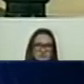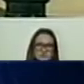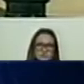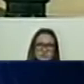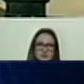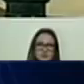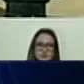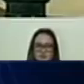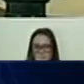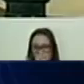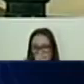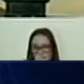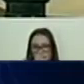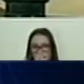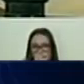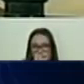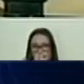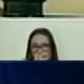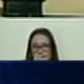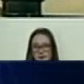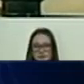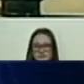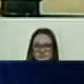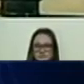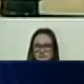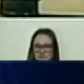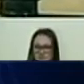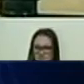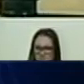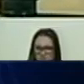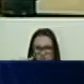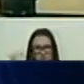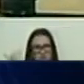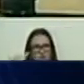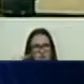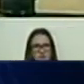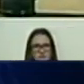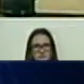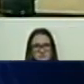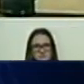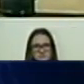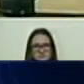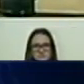revolución bolivariana. Así lo digo, un racismo ideológico, si cabe el término.